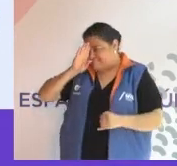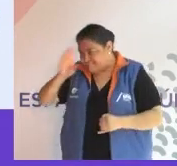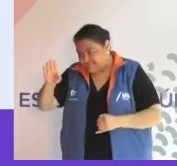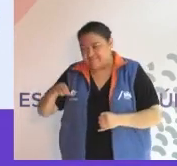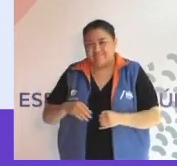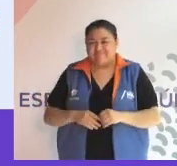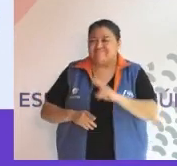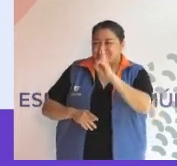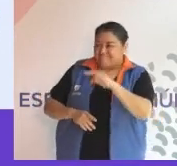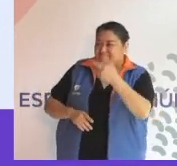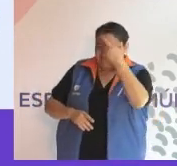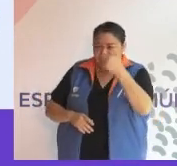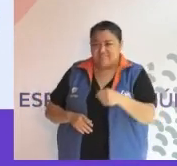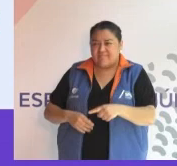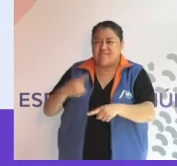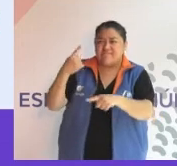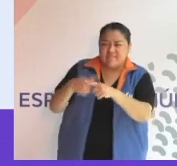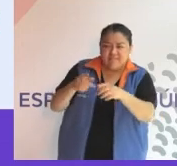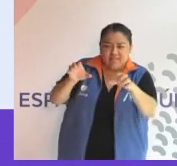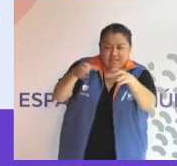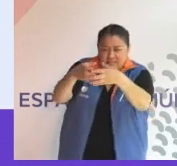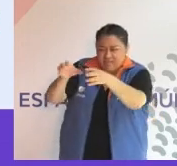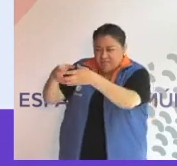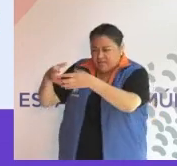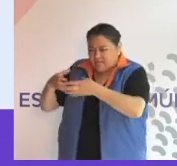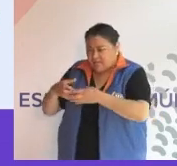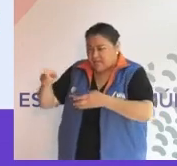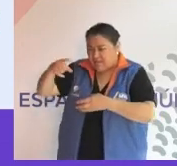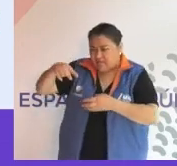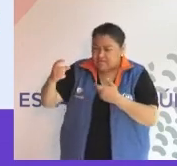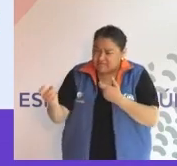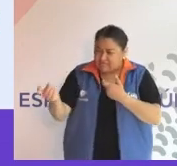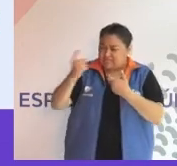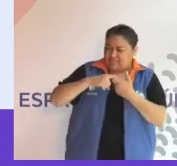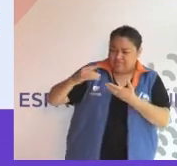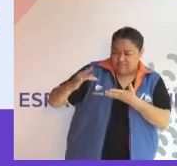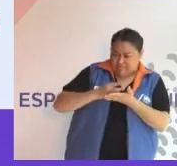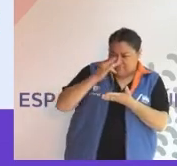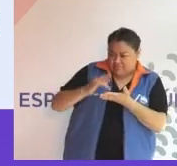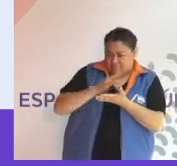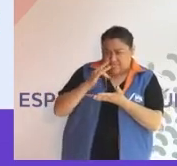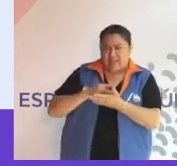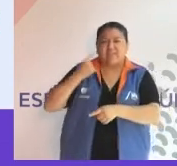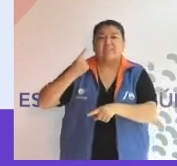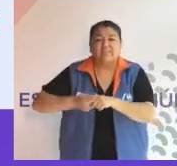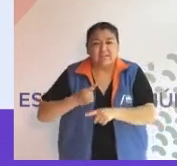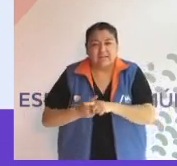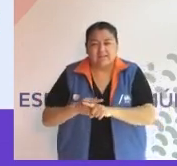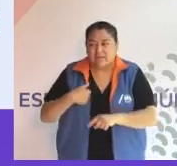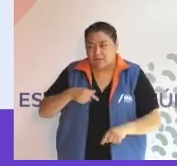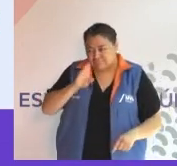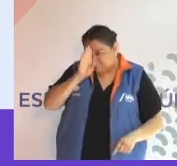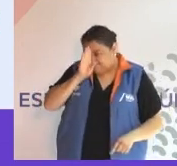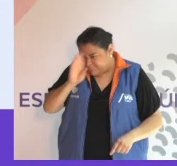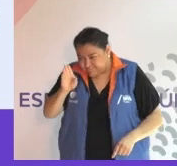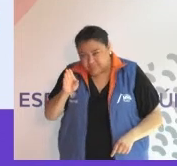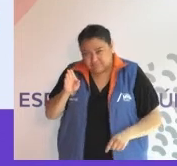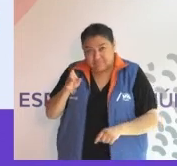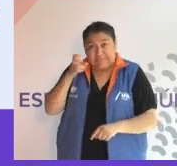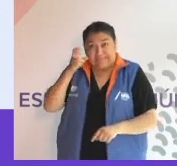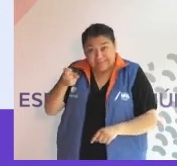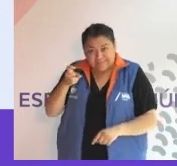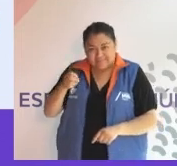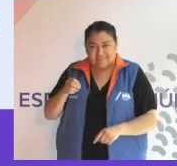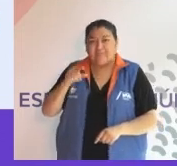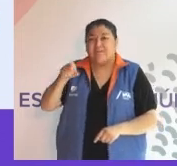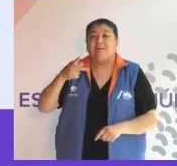en poder segmentar quiénes son esas personas que les puede interesar la causa que nos interesa a nosotros y cómo podemos